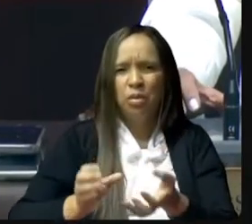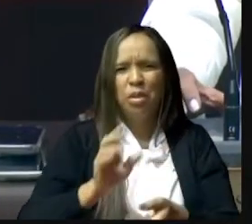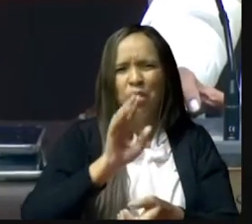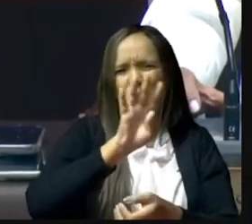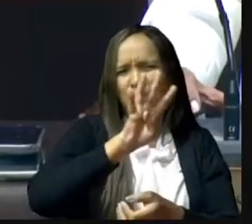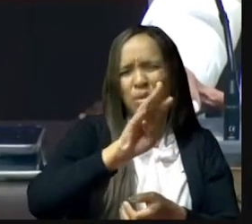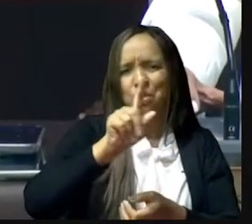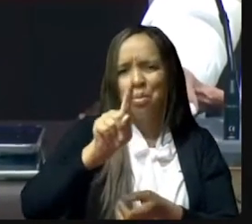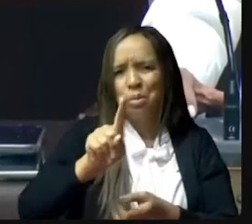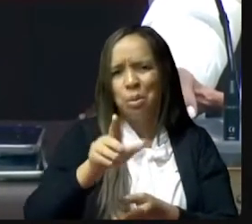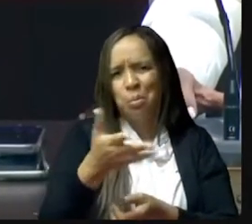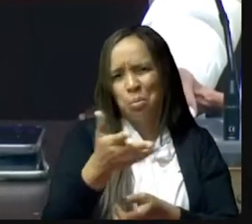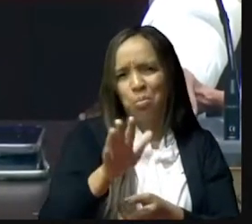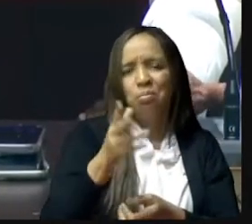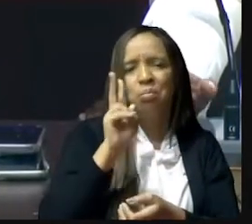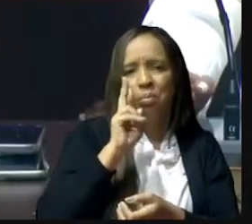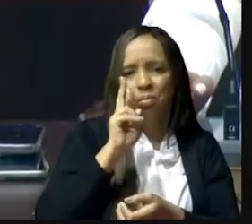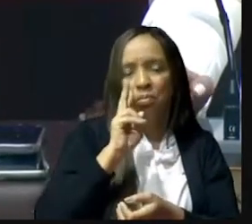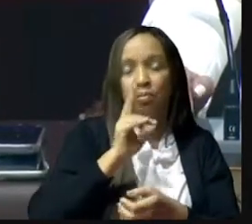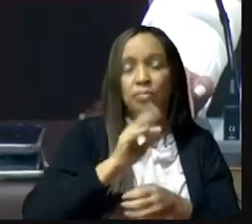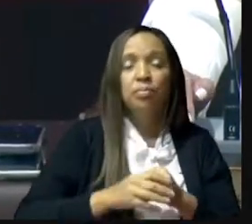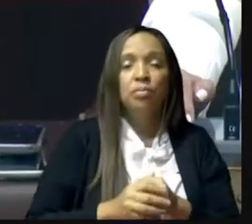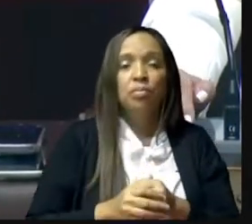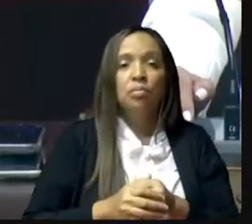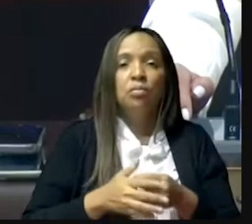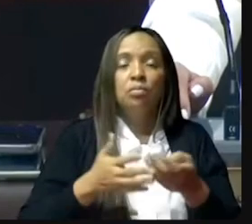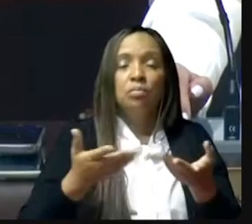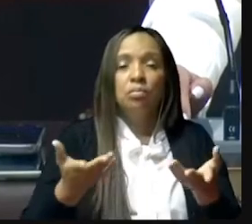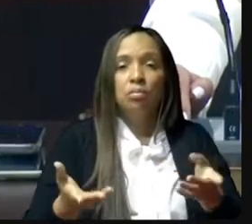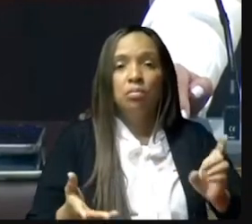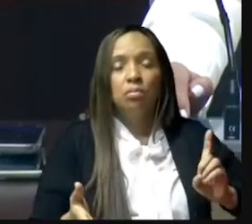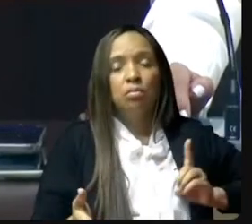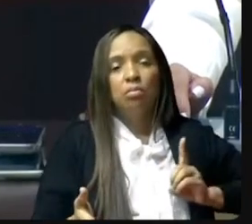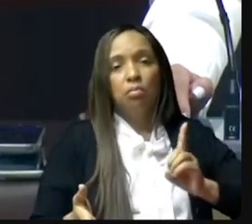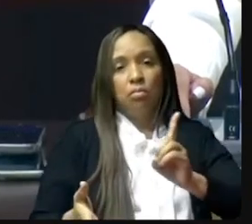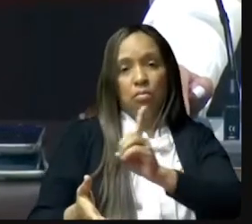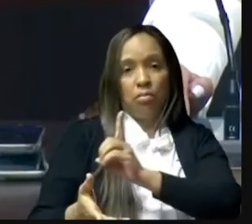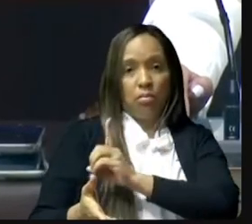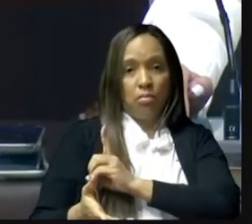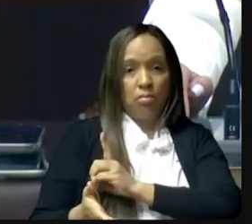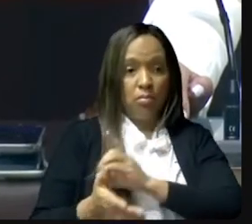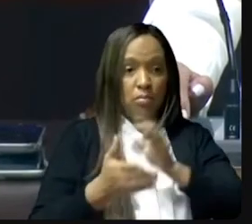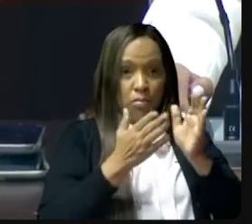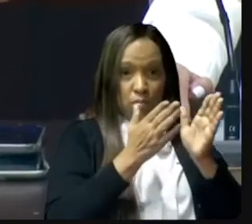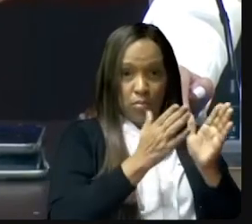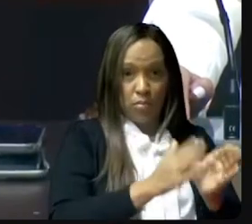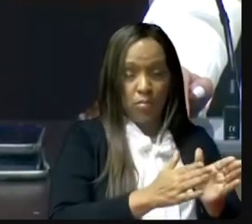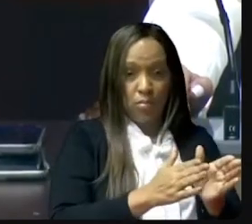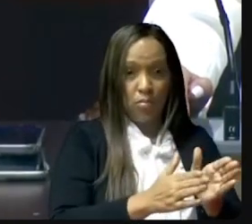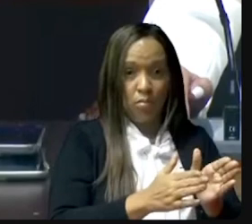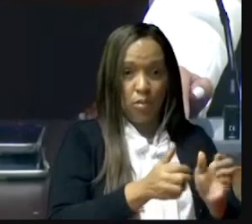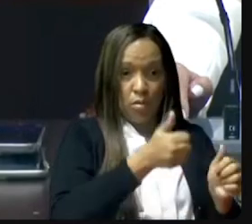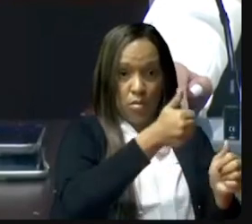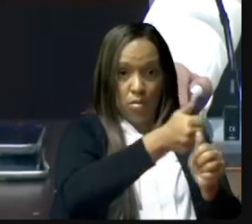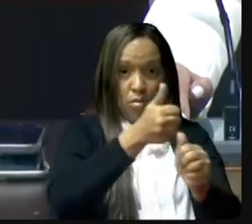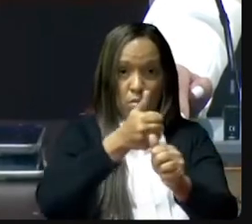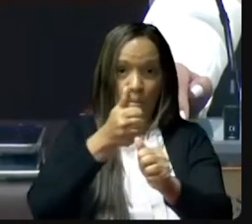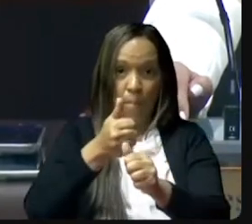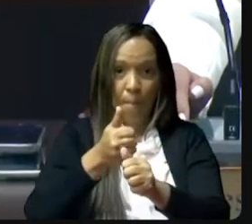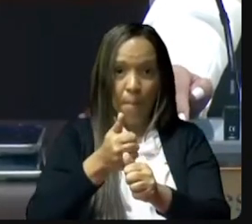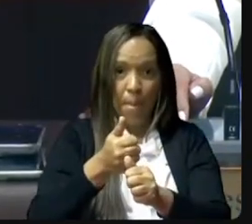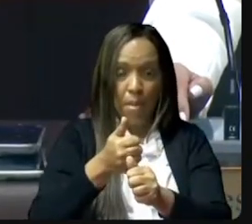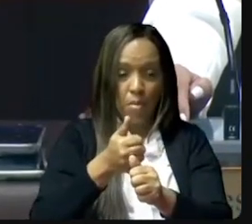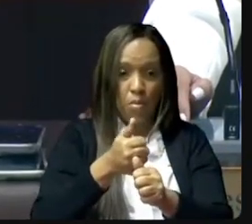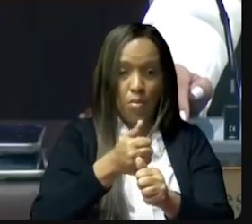hay los diputados cada diputado puede inscribirse en todas en las comisiones que entienda hasta